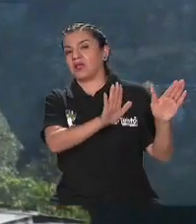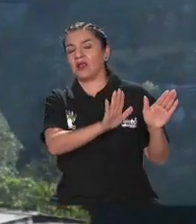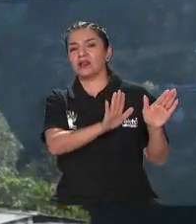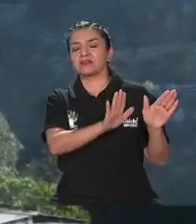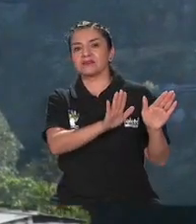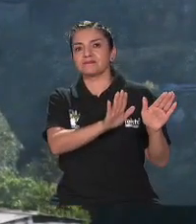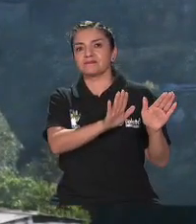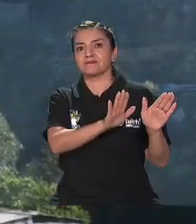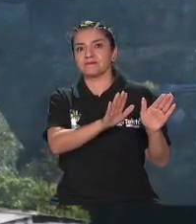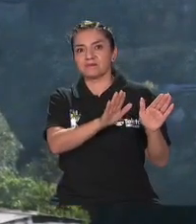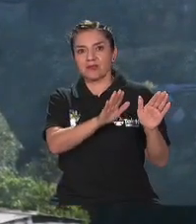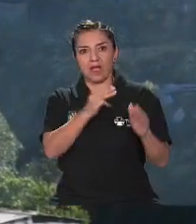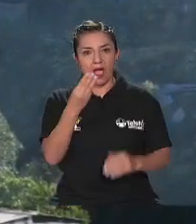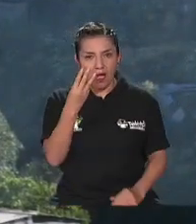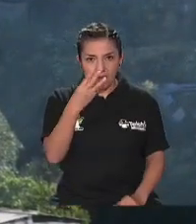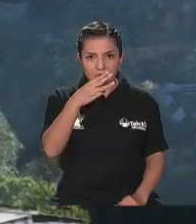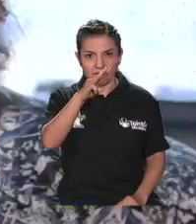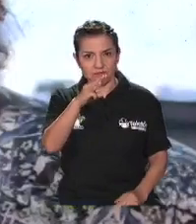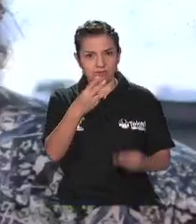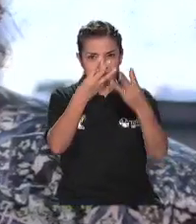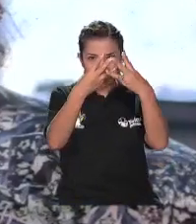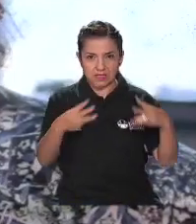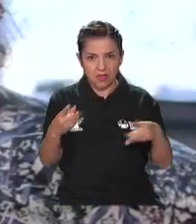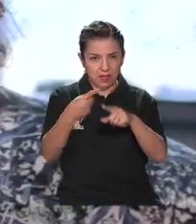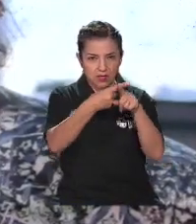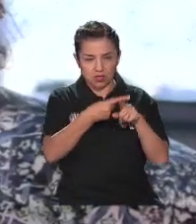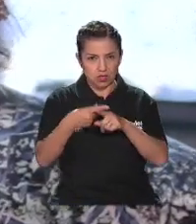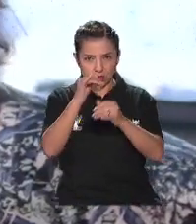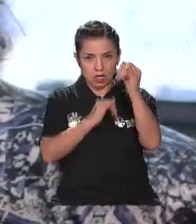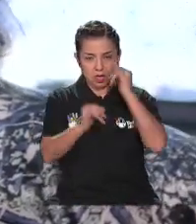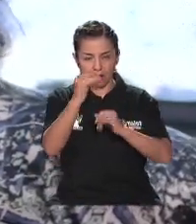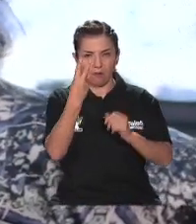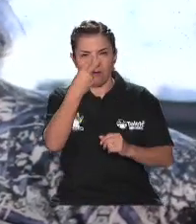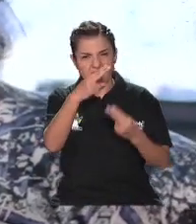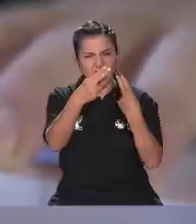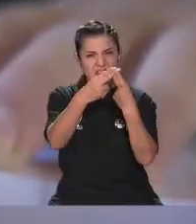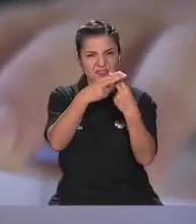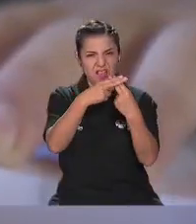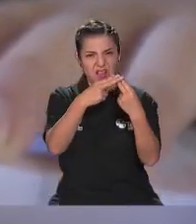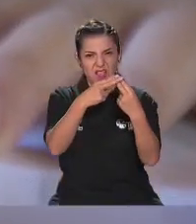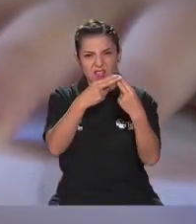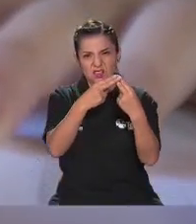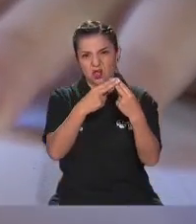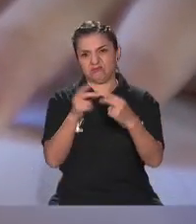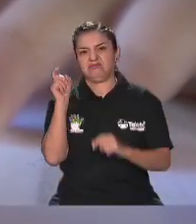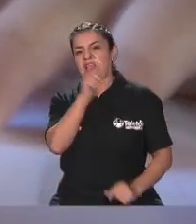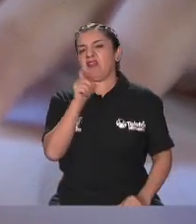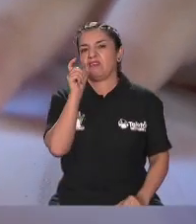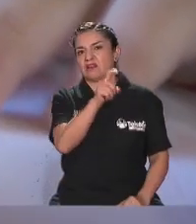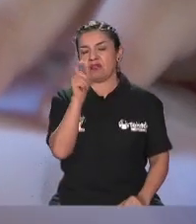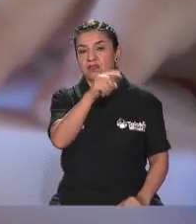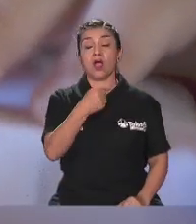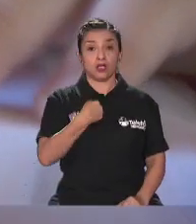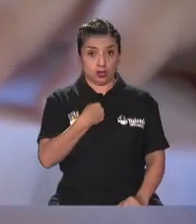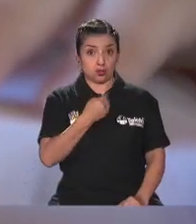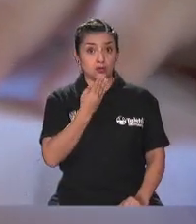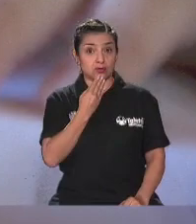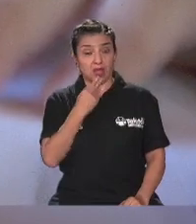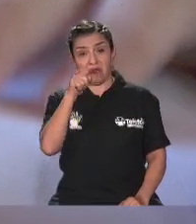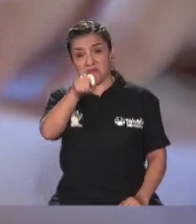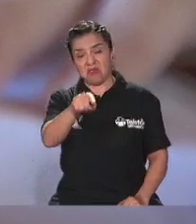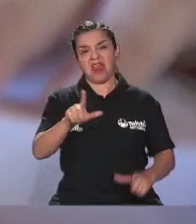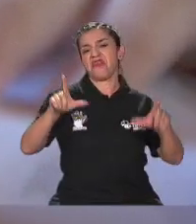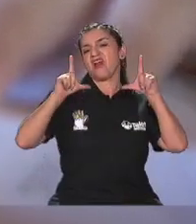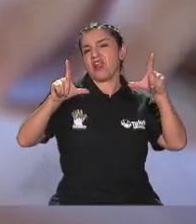Claro, empezaron las redes sociales y yo veía que toda la gente hablaba más de la Teletón y yo también empecé a hablar más de la Teletón. Que solo era el show